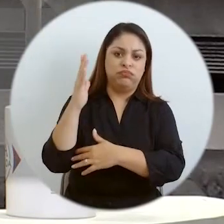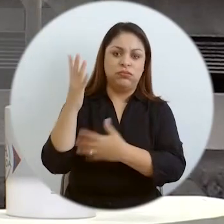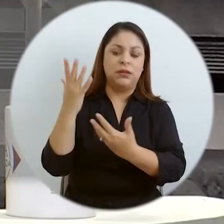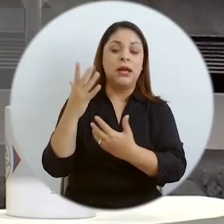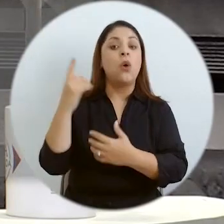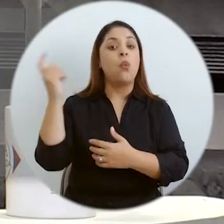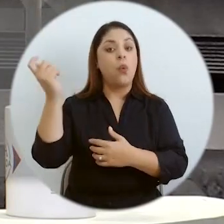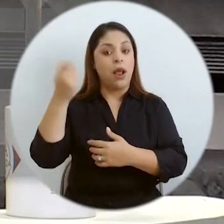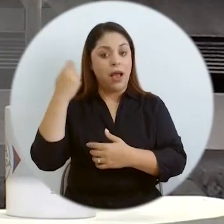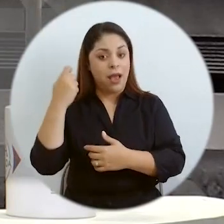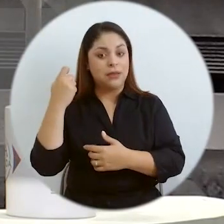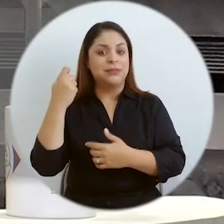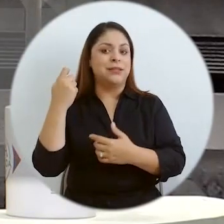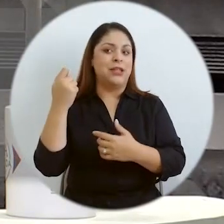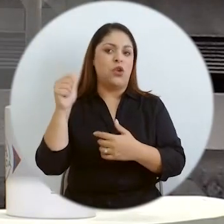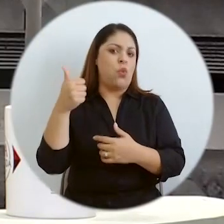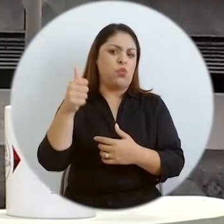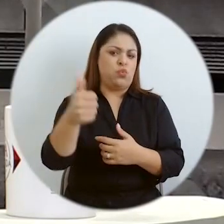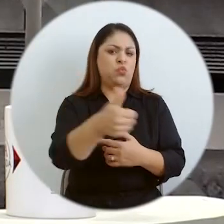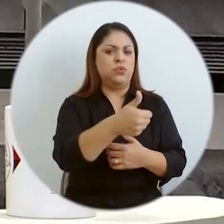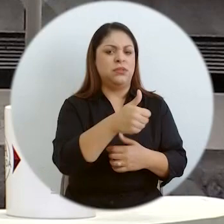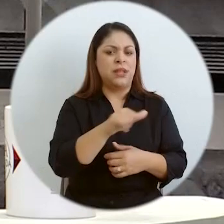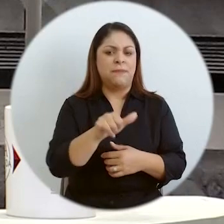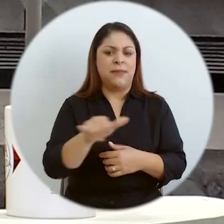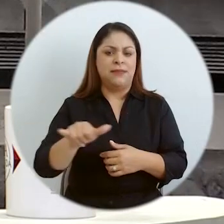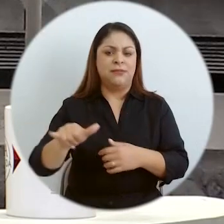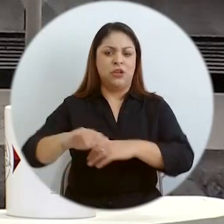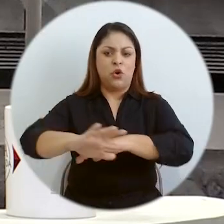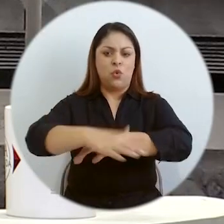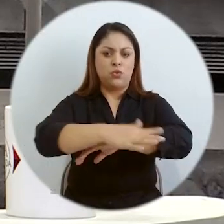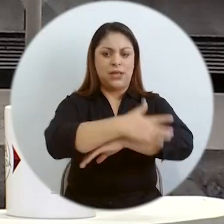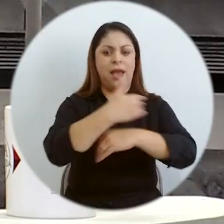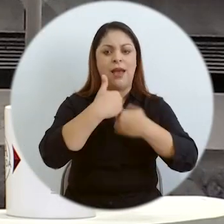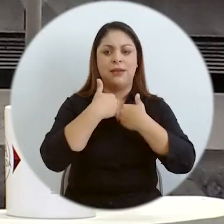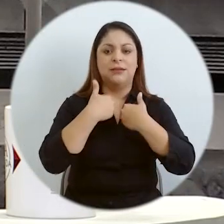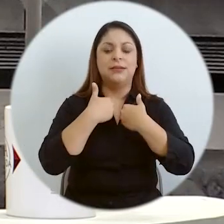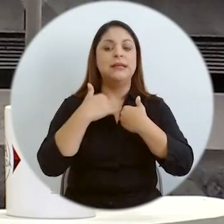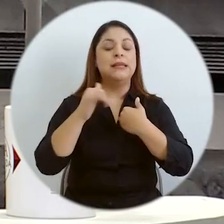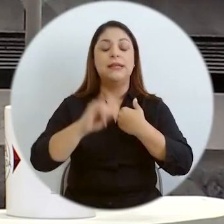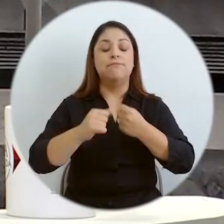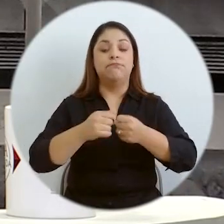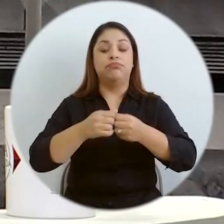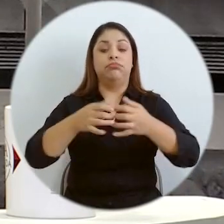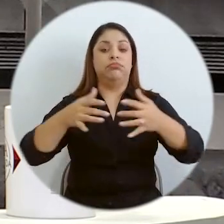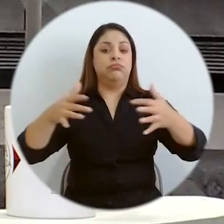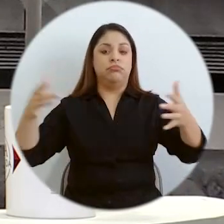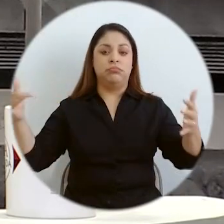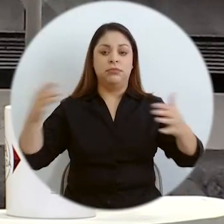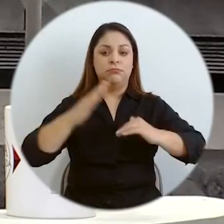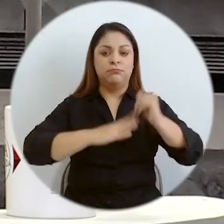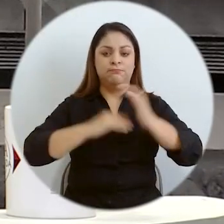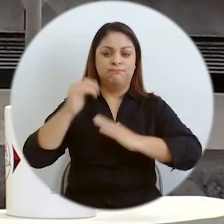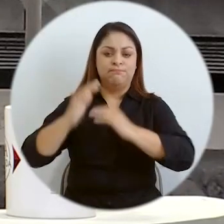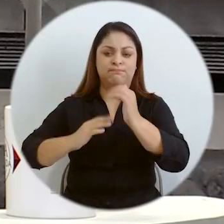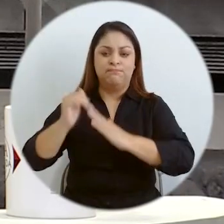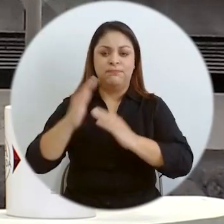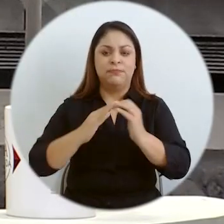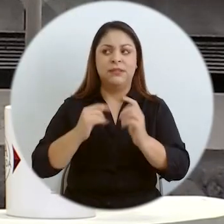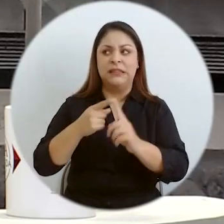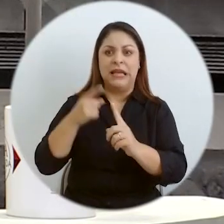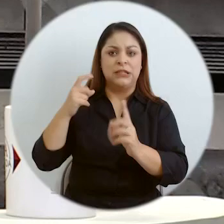solamente Guanacaste, otras regiones del país costeras, y se da esa explosión inmobiliaria a partir del 2020